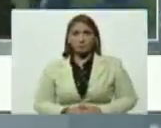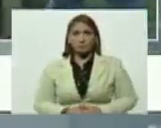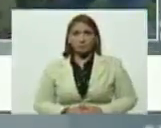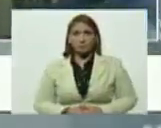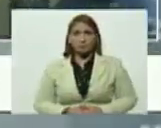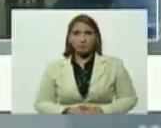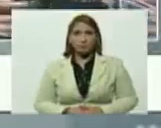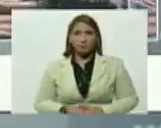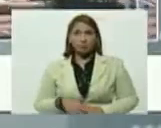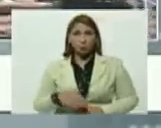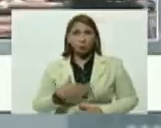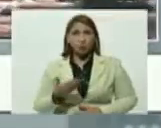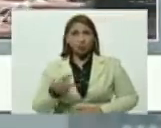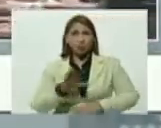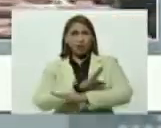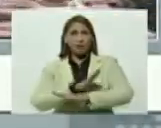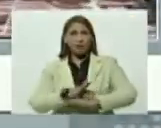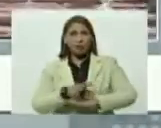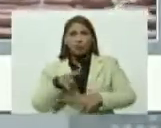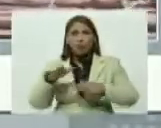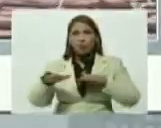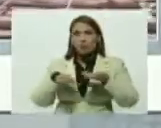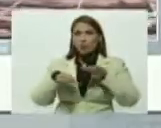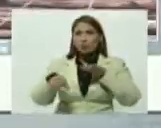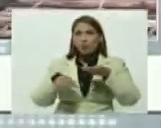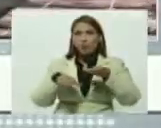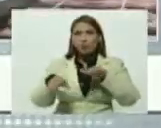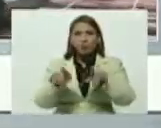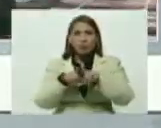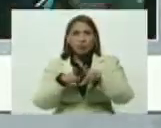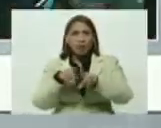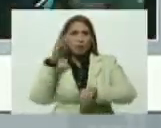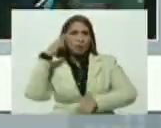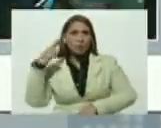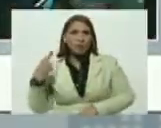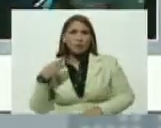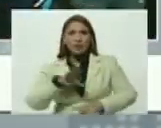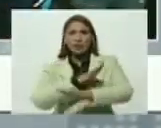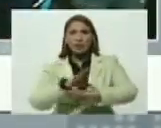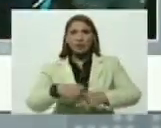Eso pudiera ser una canción de rap de esas que canta Roberts, ¿verdad?